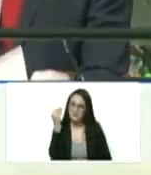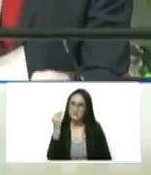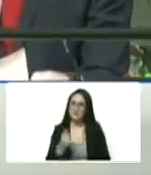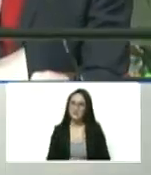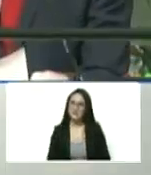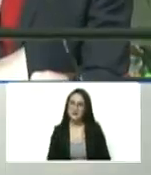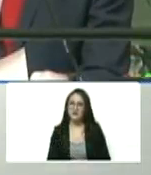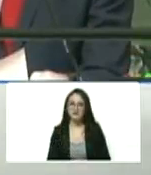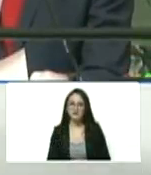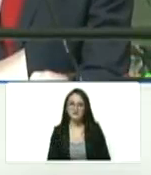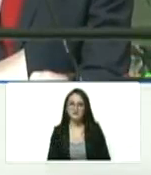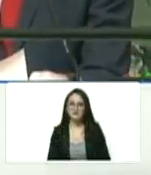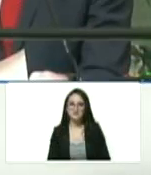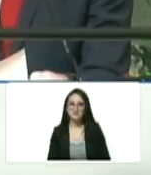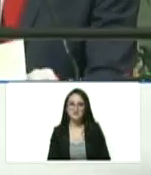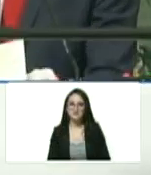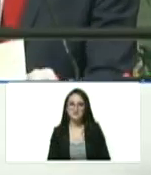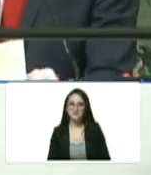sobre